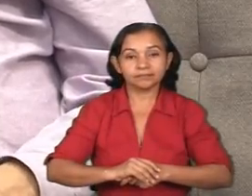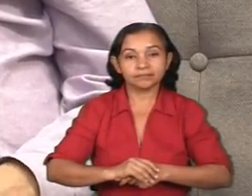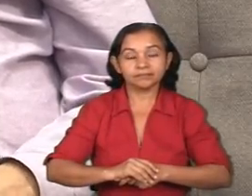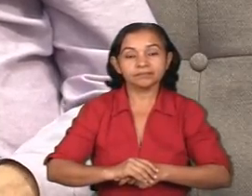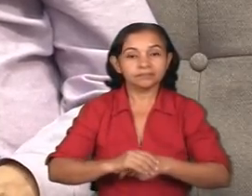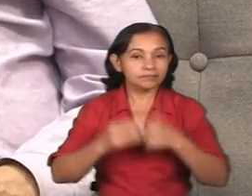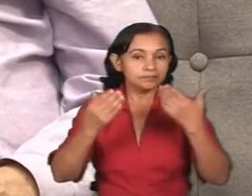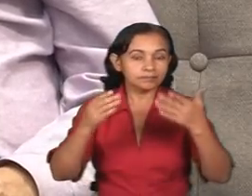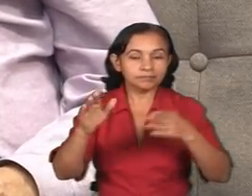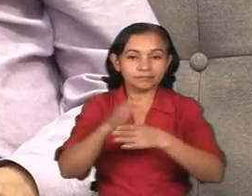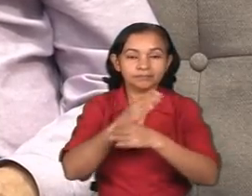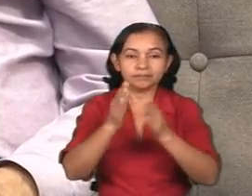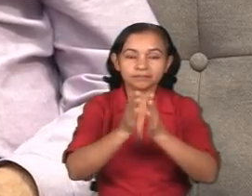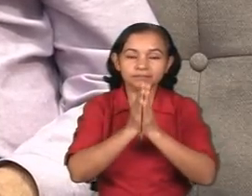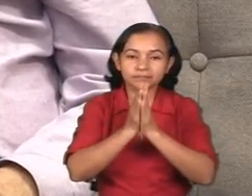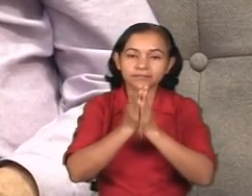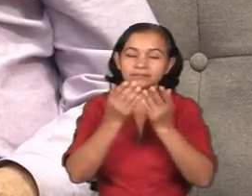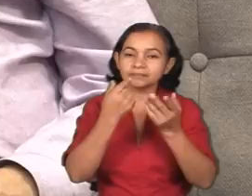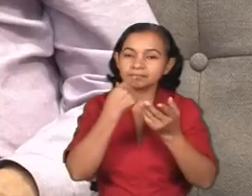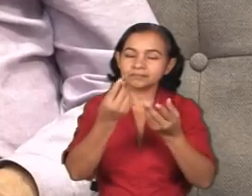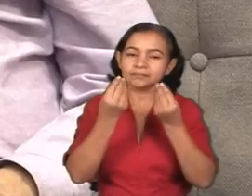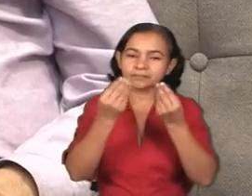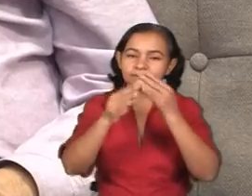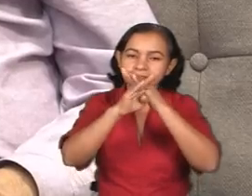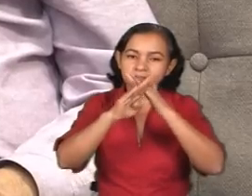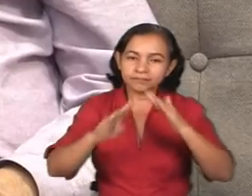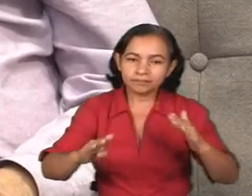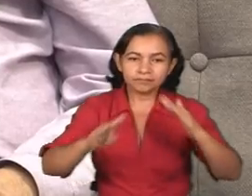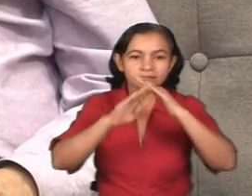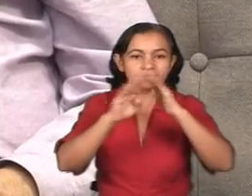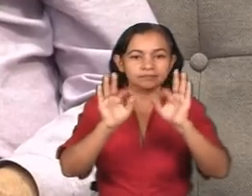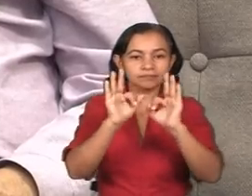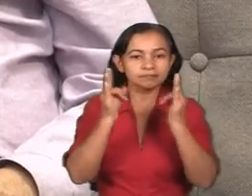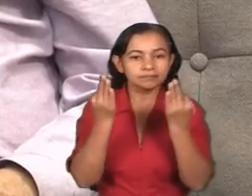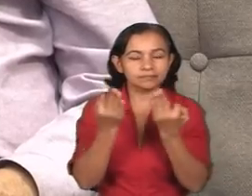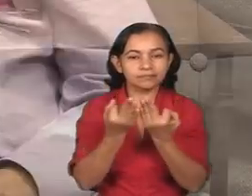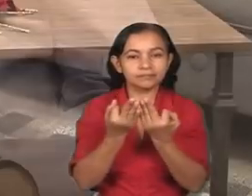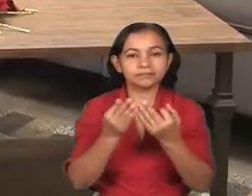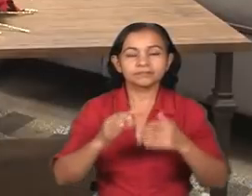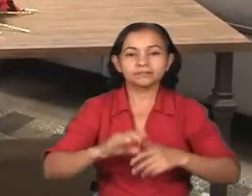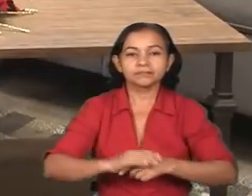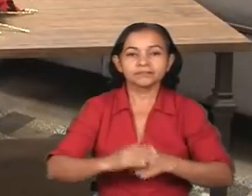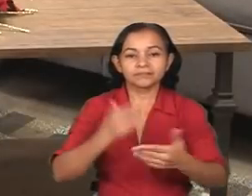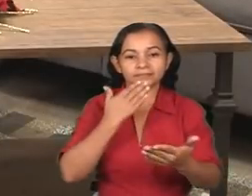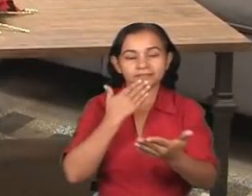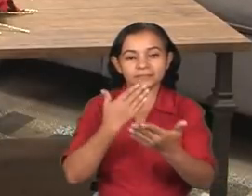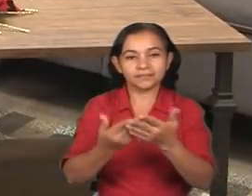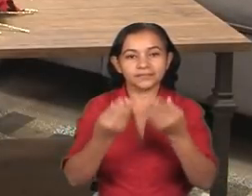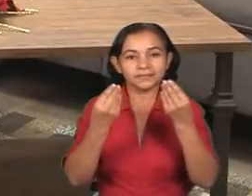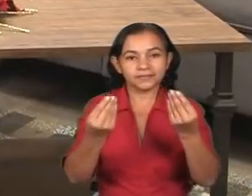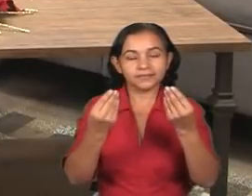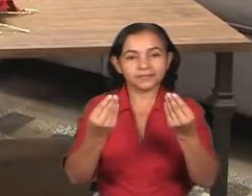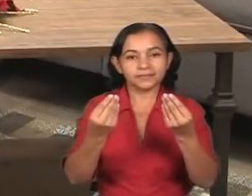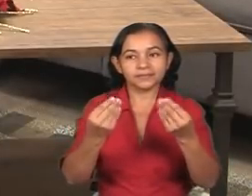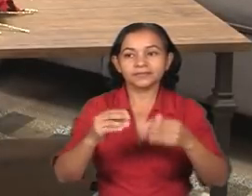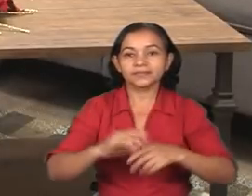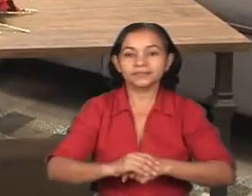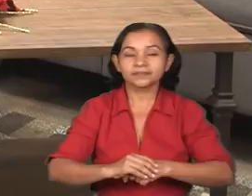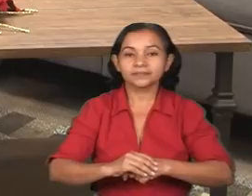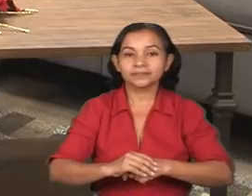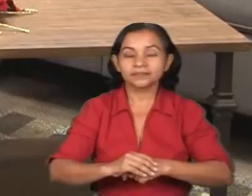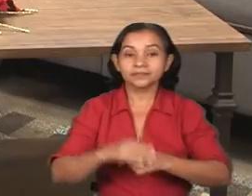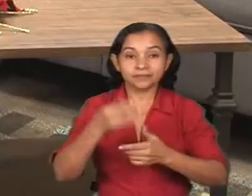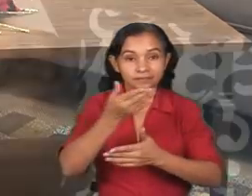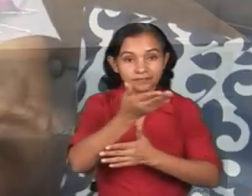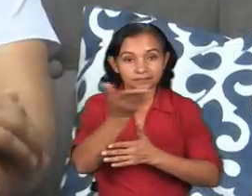Y eso, pues, ¿no? Desearle mucha paz a nuestra familia y que esta paz perdure. Muchas gracias, compañero Ervin. Bueno, y